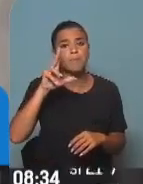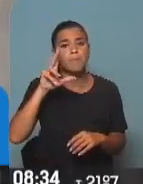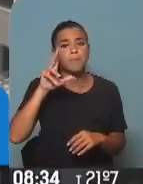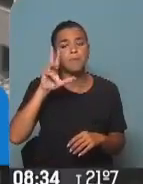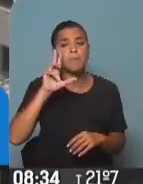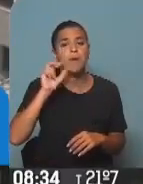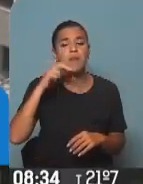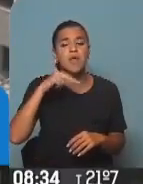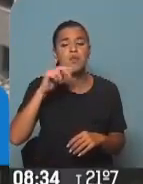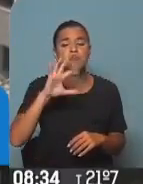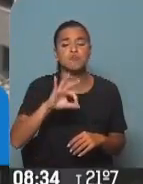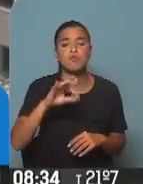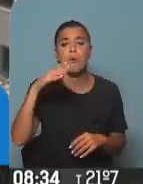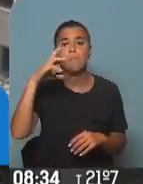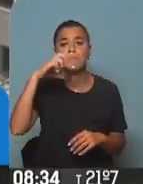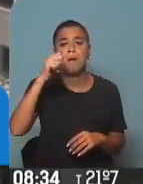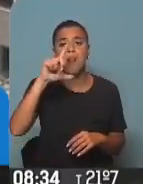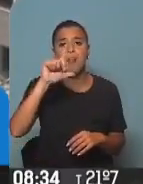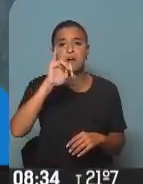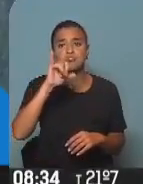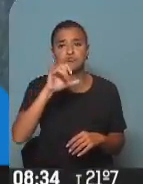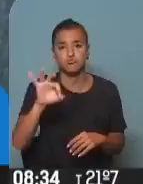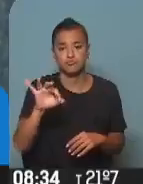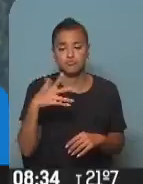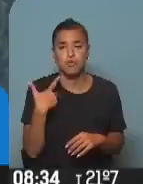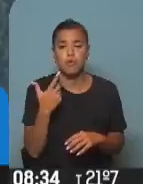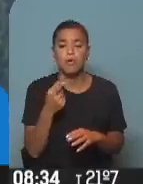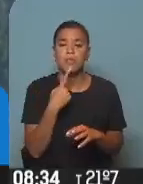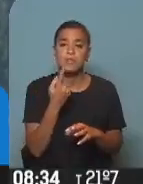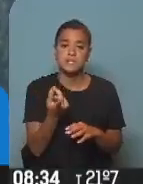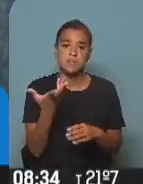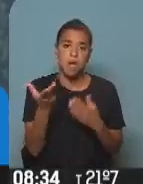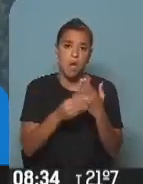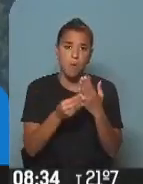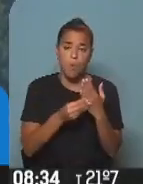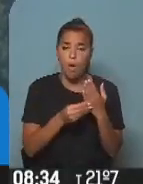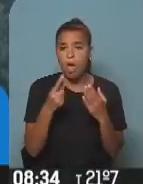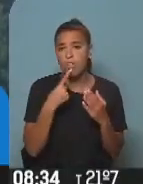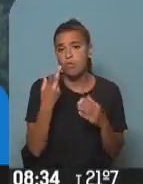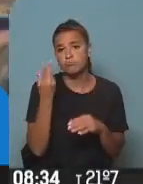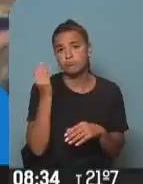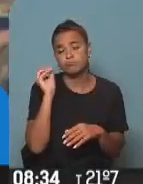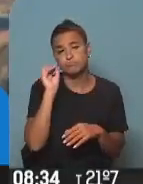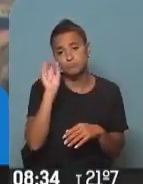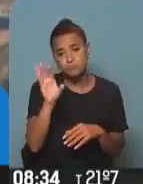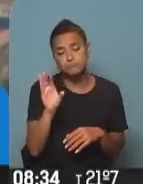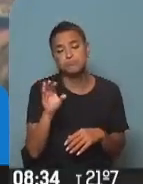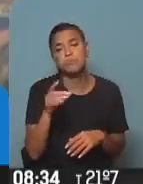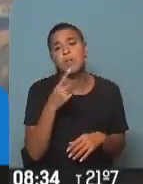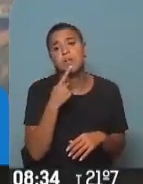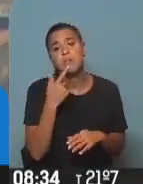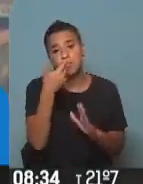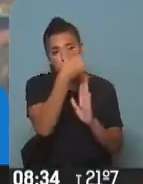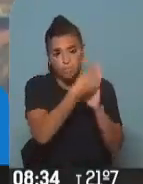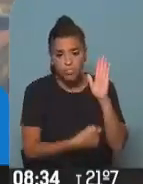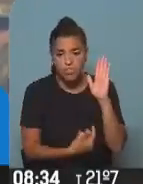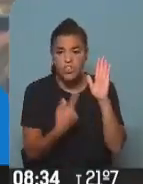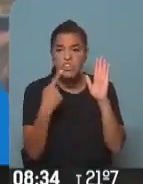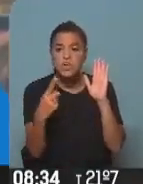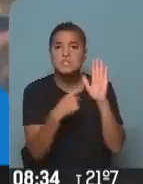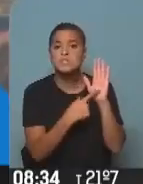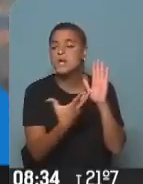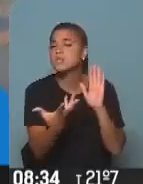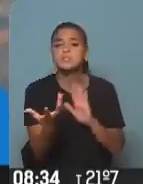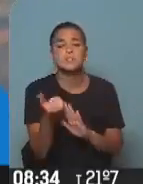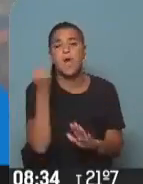Mariano Palazzo. Mandó una mensajería a los abogados querellantes con un documento que decía que nos quitaban